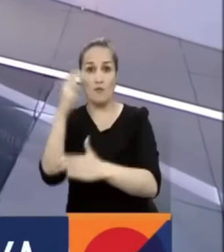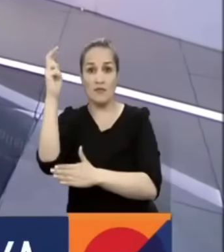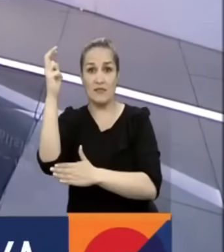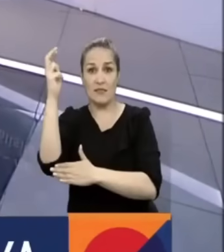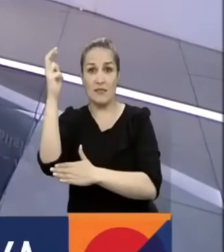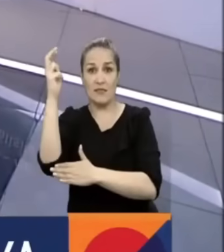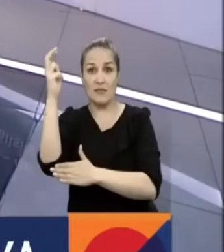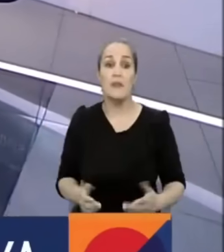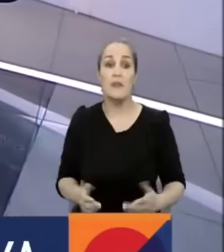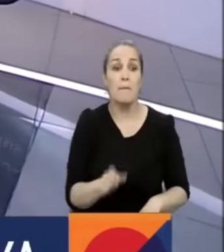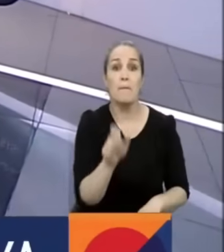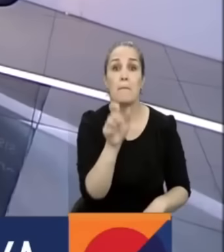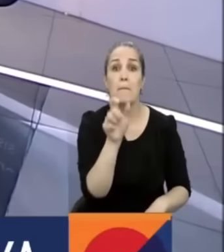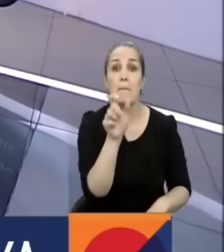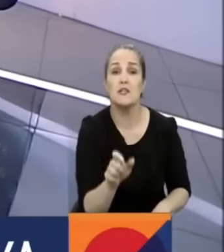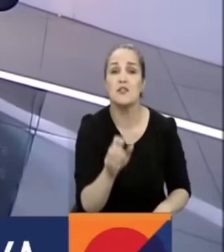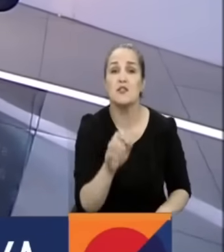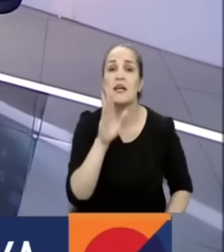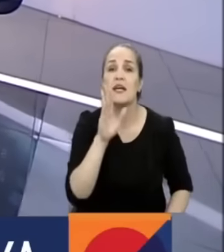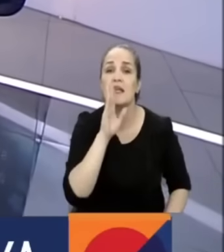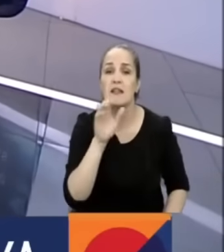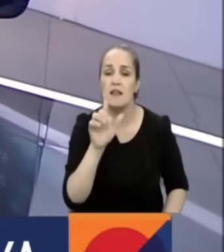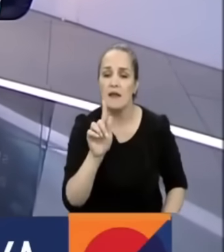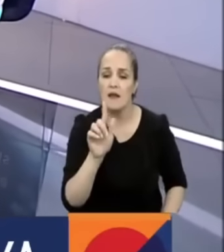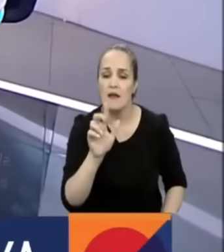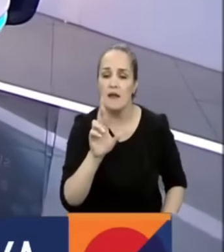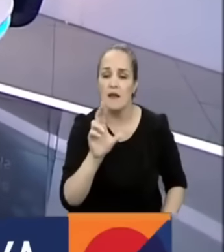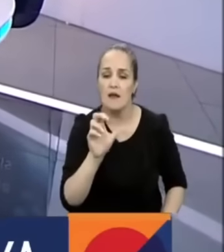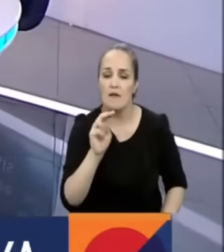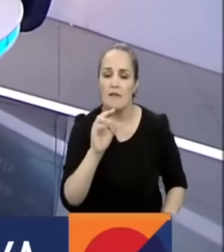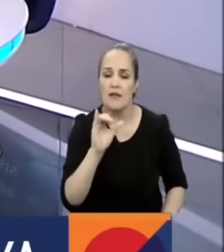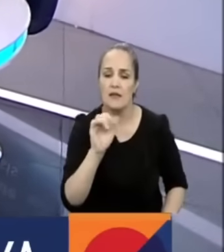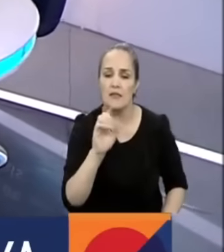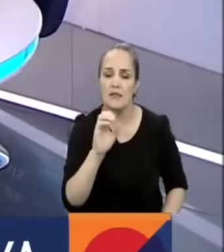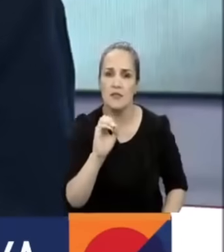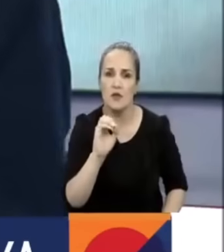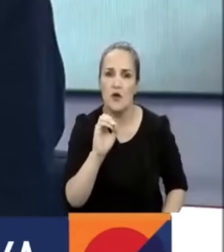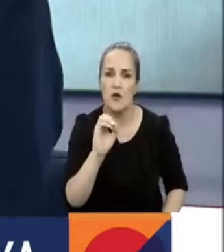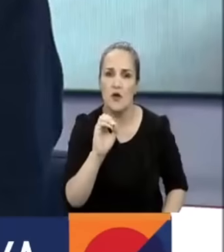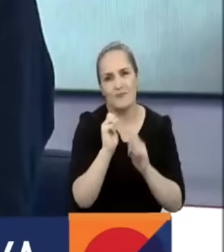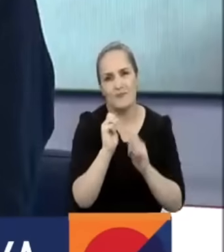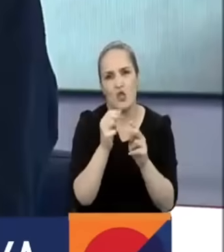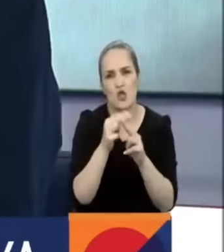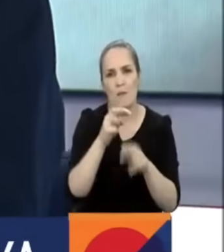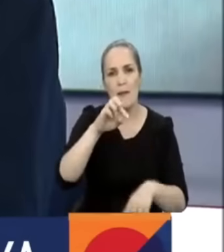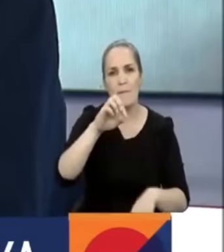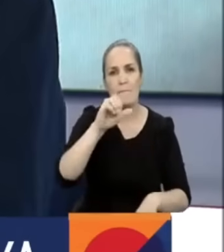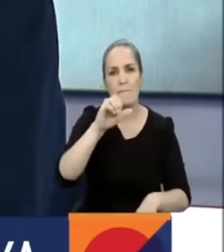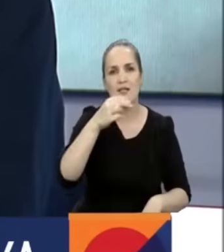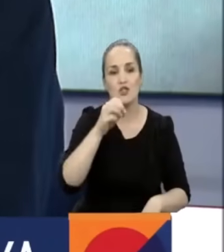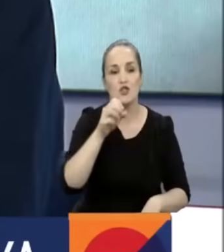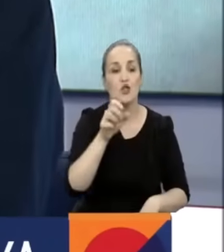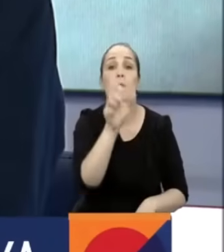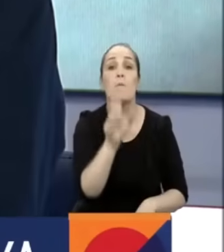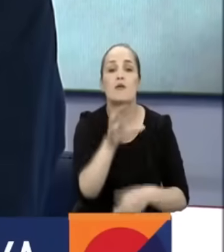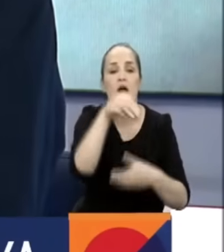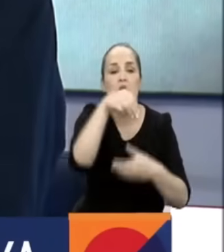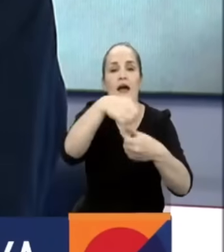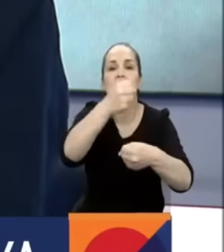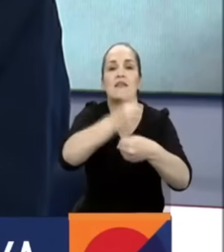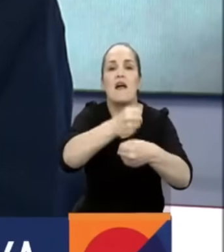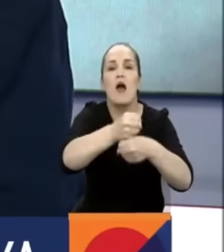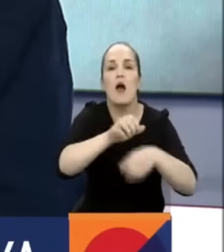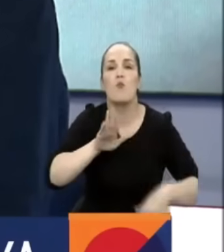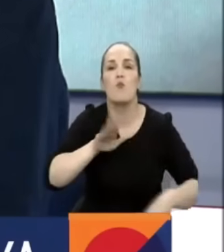señor que se llama Francisco Martínez, alias Pacho Malo, que era el director del CTI en